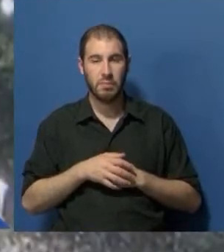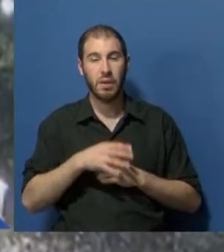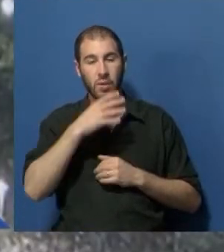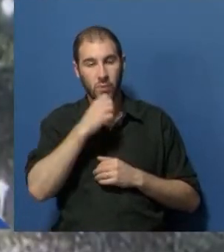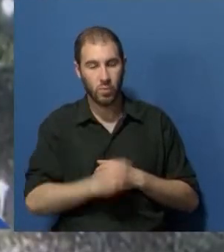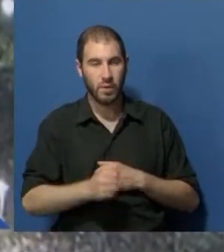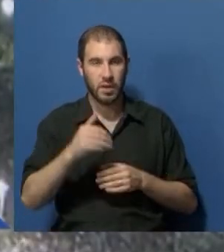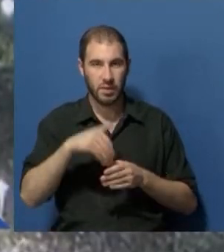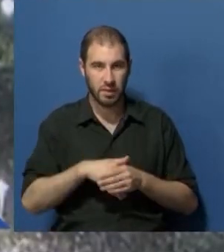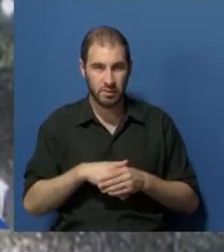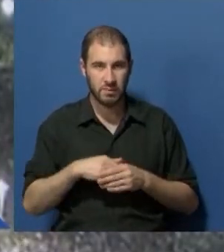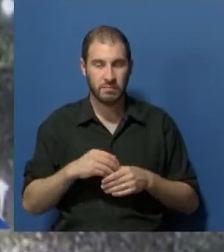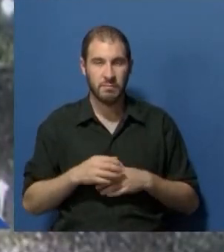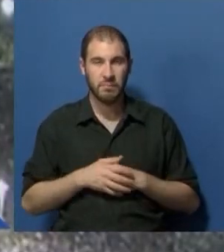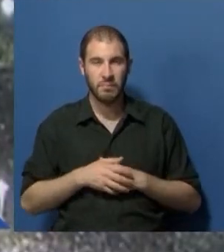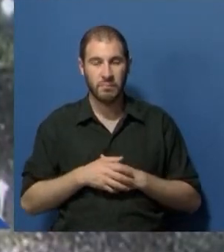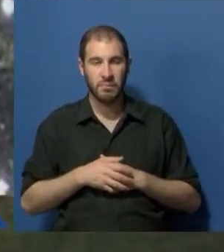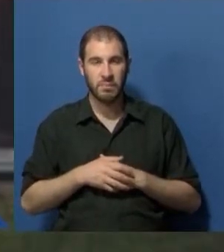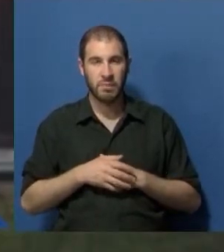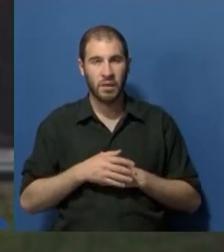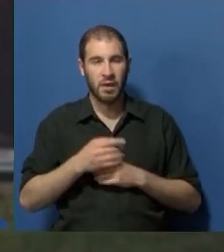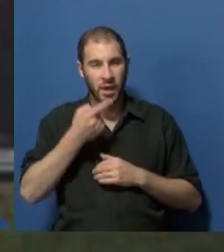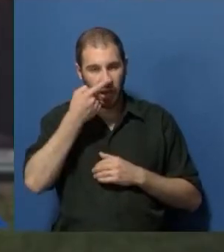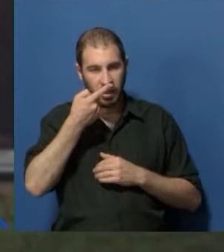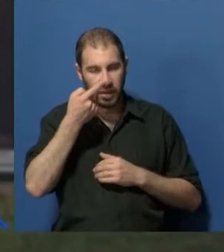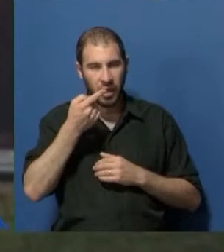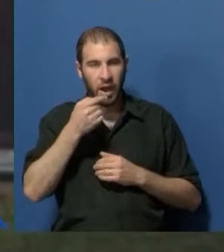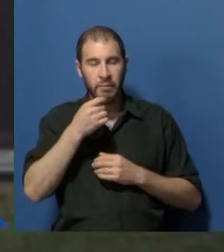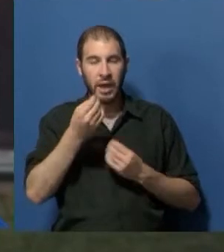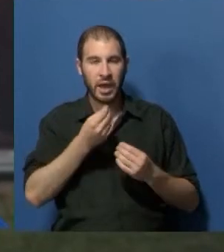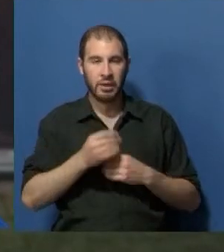cubano, digamos, hay intereses por